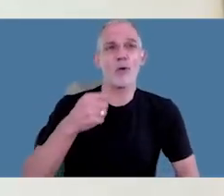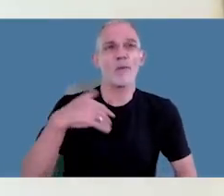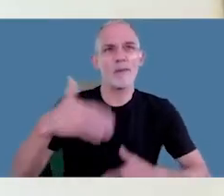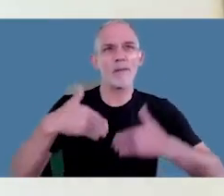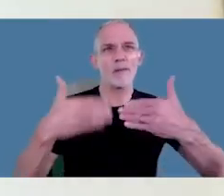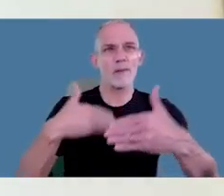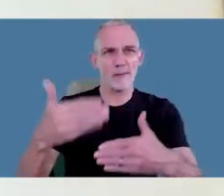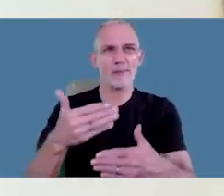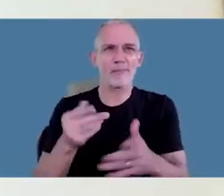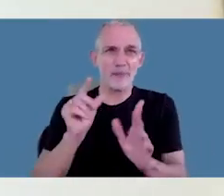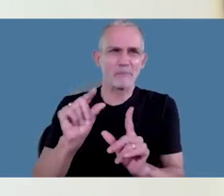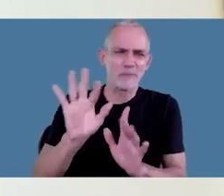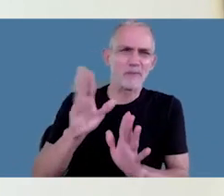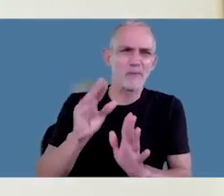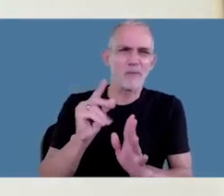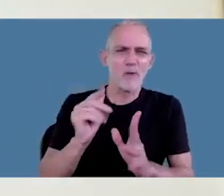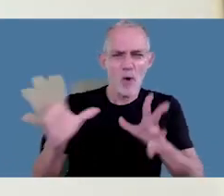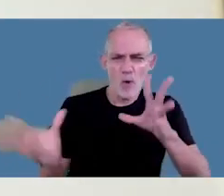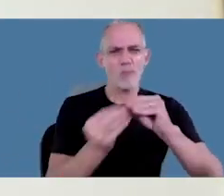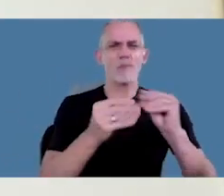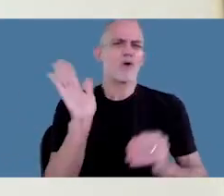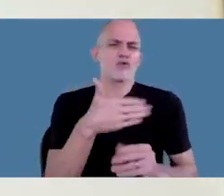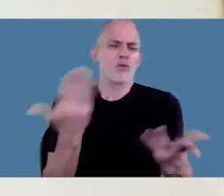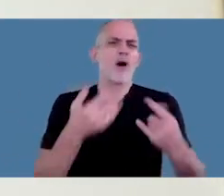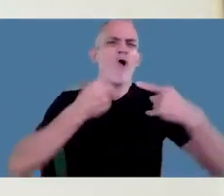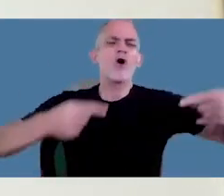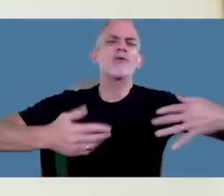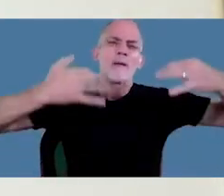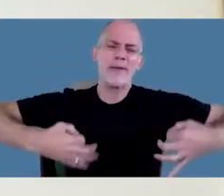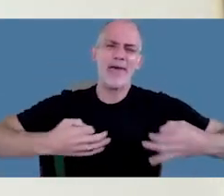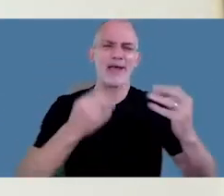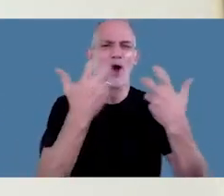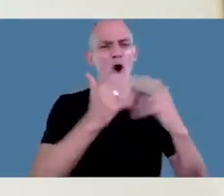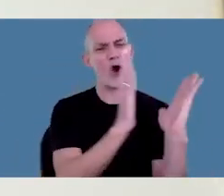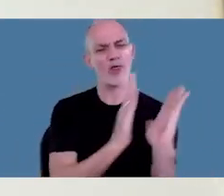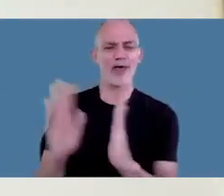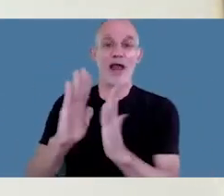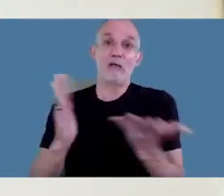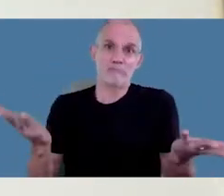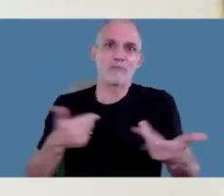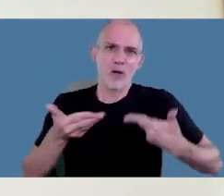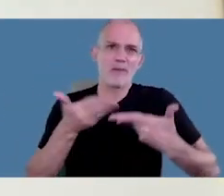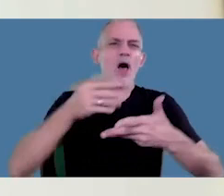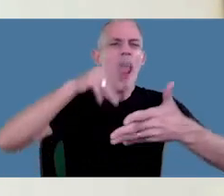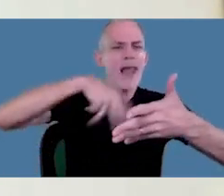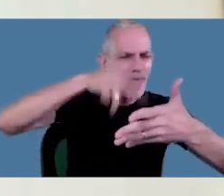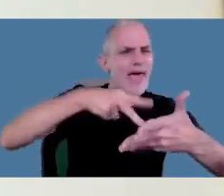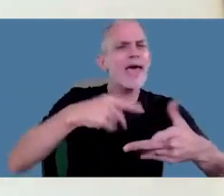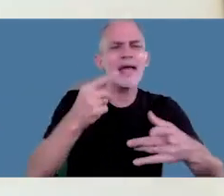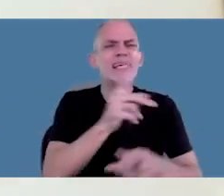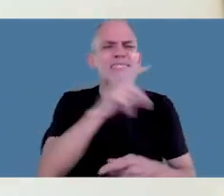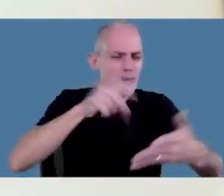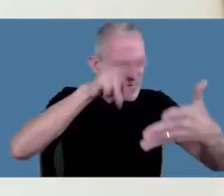como decir, adoctrinando a todos que hagan las cosas como correcto. Y mucho, bueno, me ven que los invito a leer. Hay que leer 100 veces